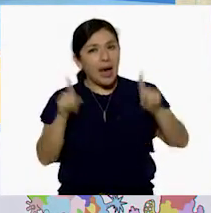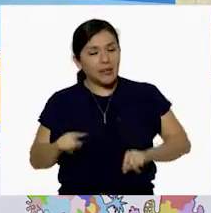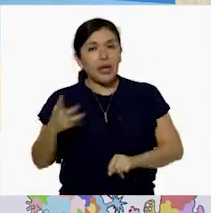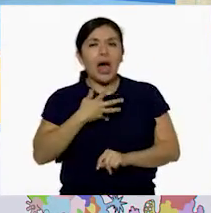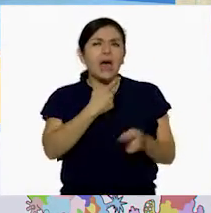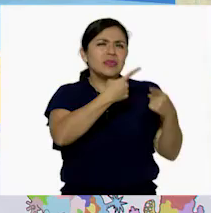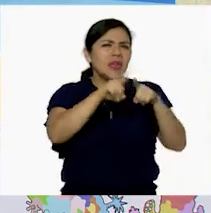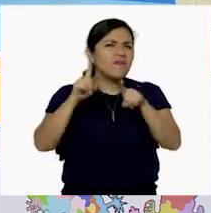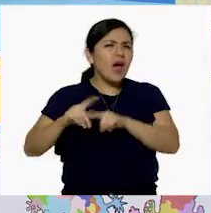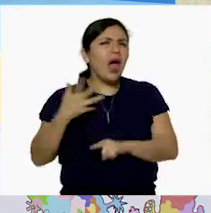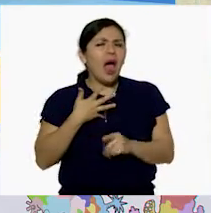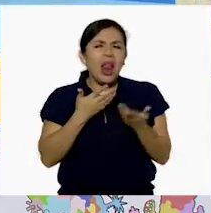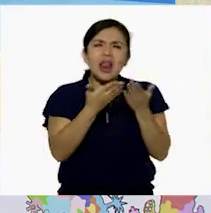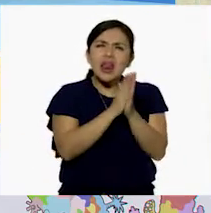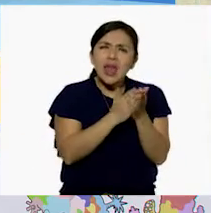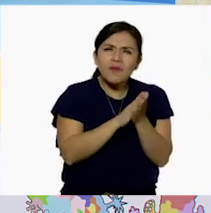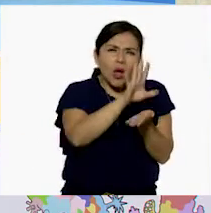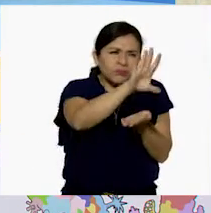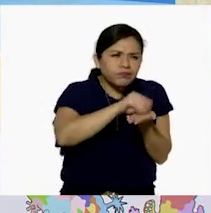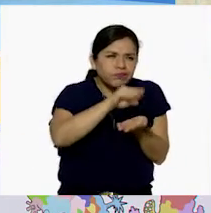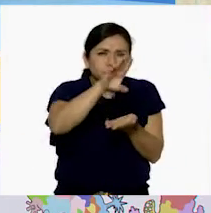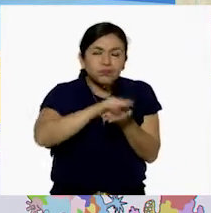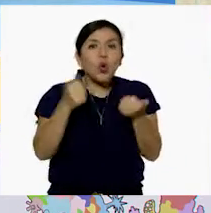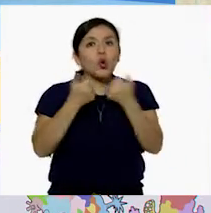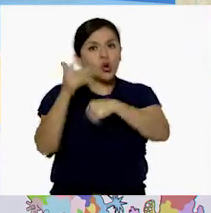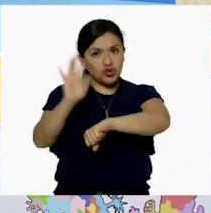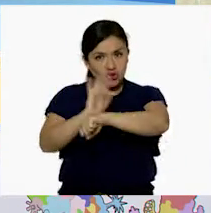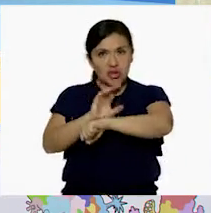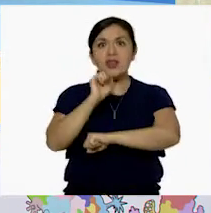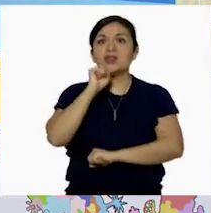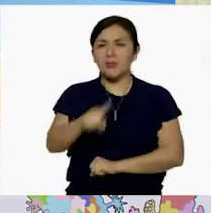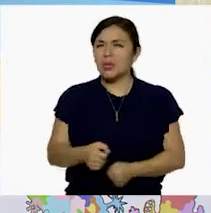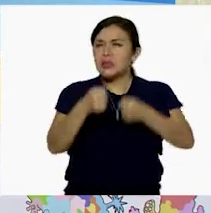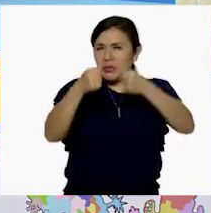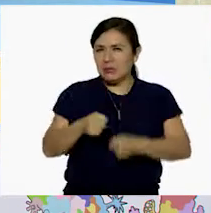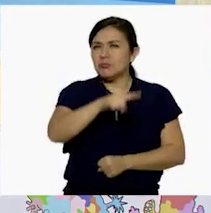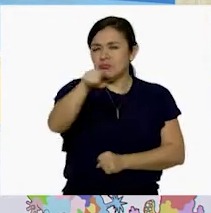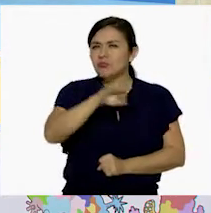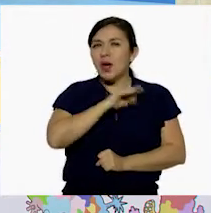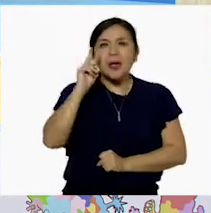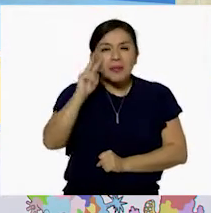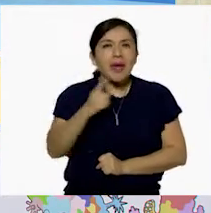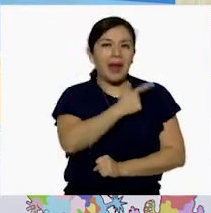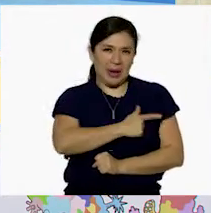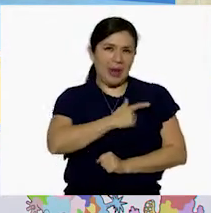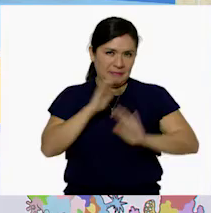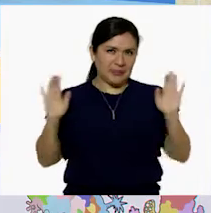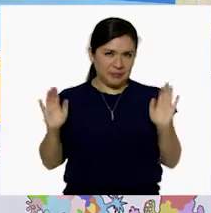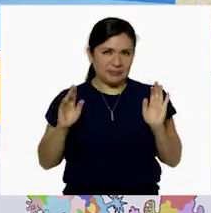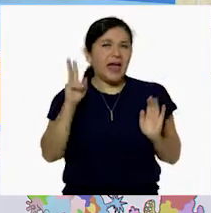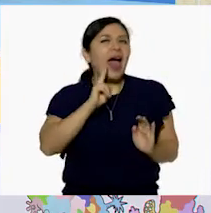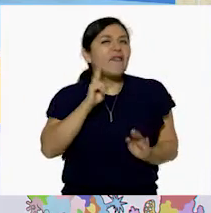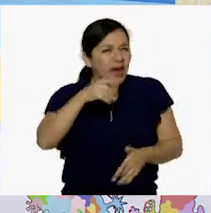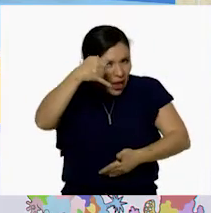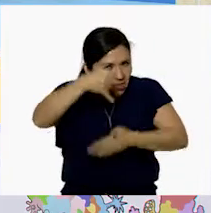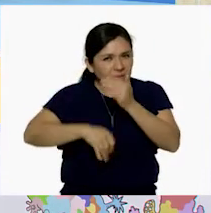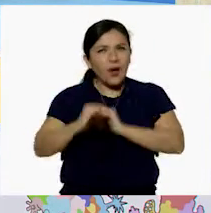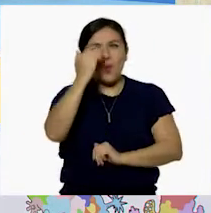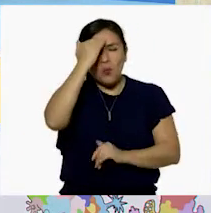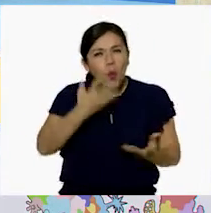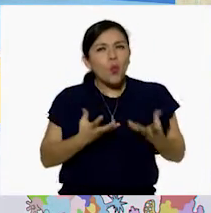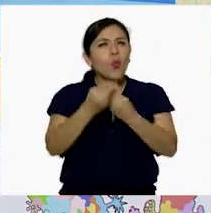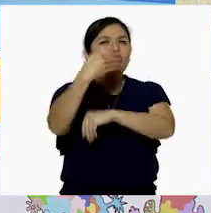numerosas adaptaciones literarias y cinematográficas. Seguro que pueden resultarles atractivas. Anímense a conocerlas junto con